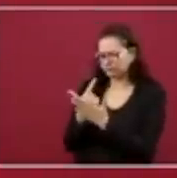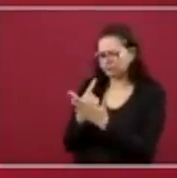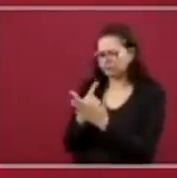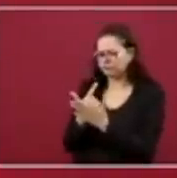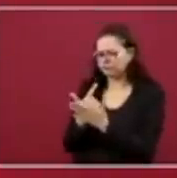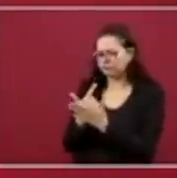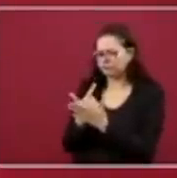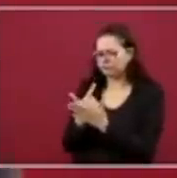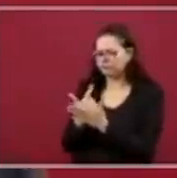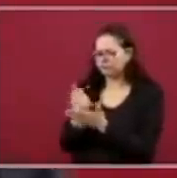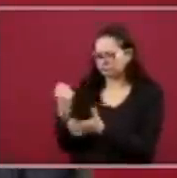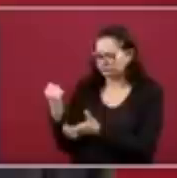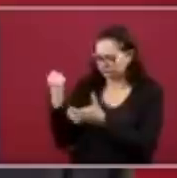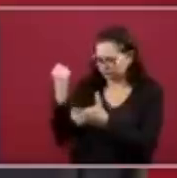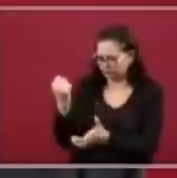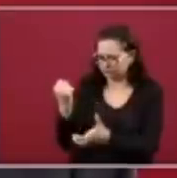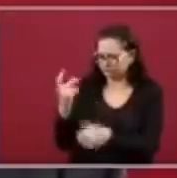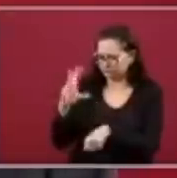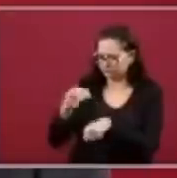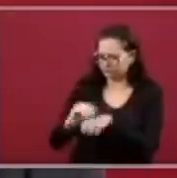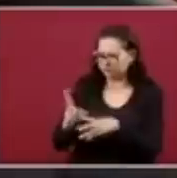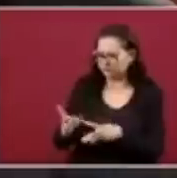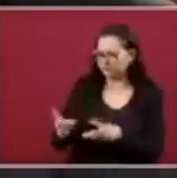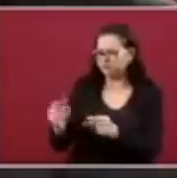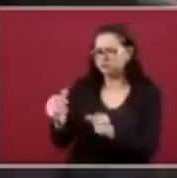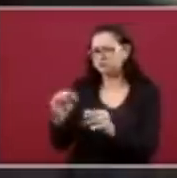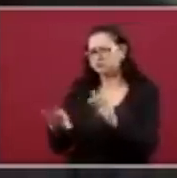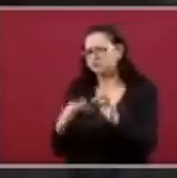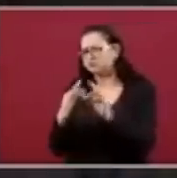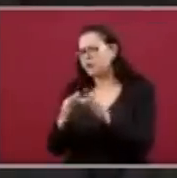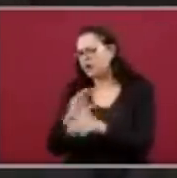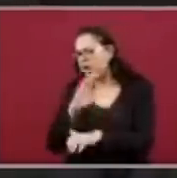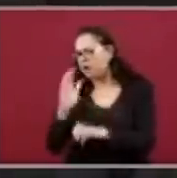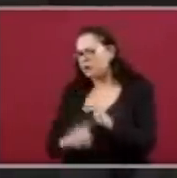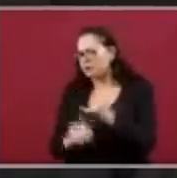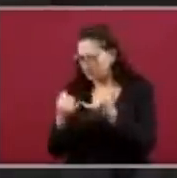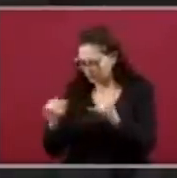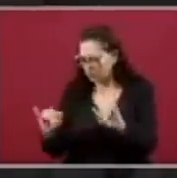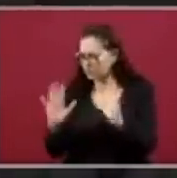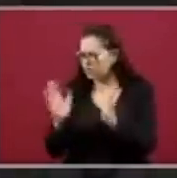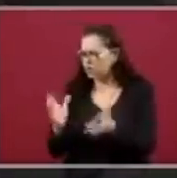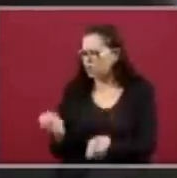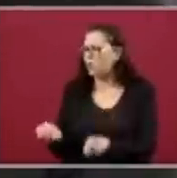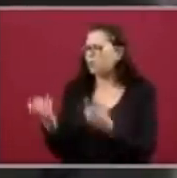de cuánto se requiere para terminarlo,